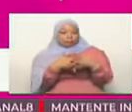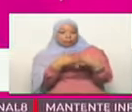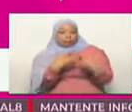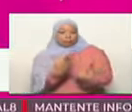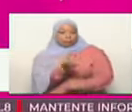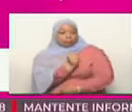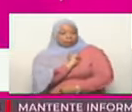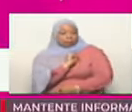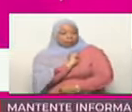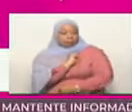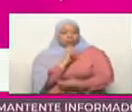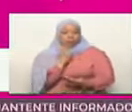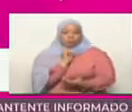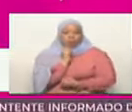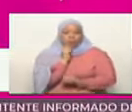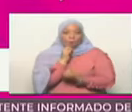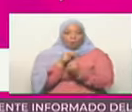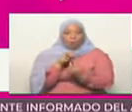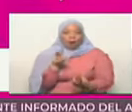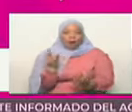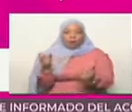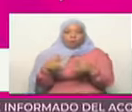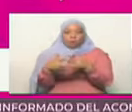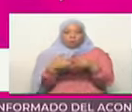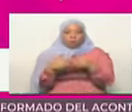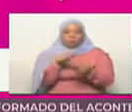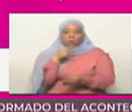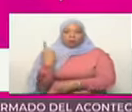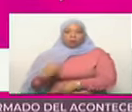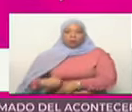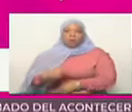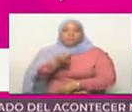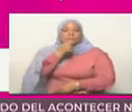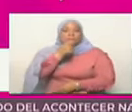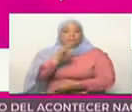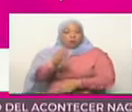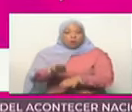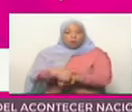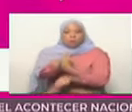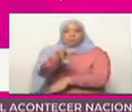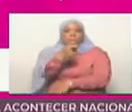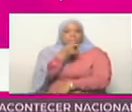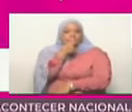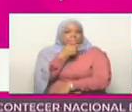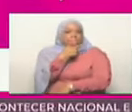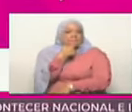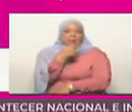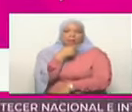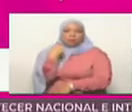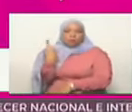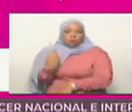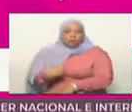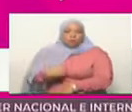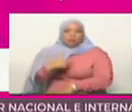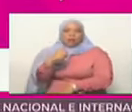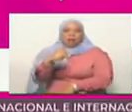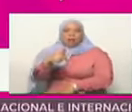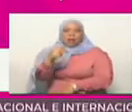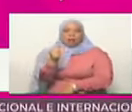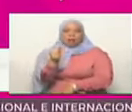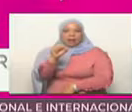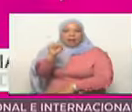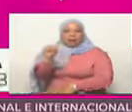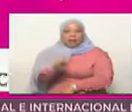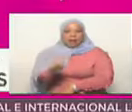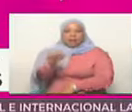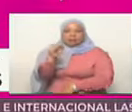¿Ah? Maduro en Kazán. Qué ciudad tan bonita, déjeme decirle. Porque es una ciudad típicamente